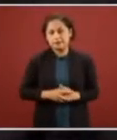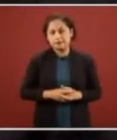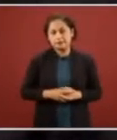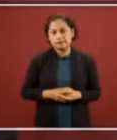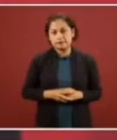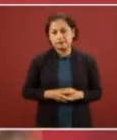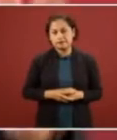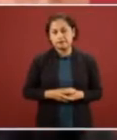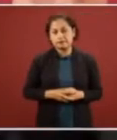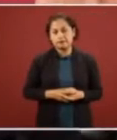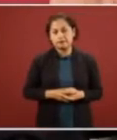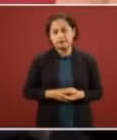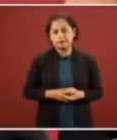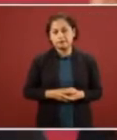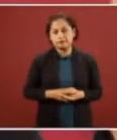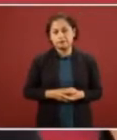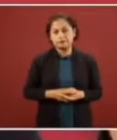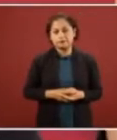eso